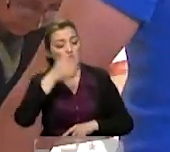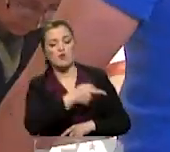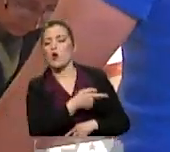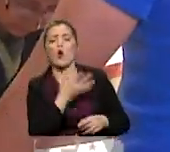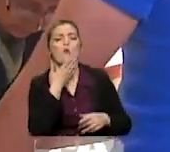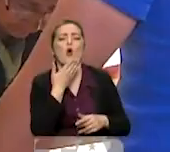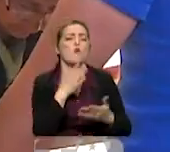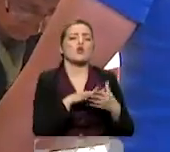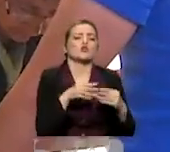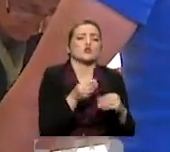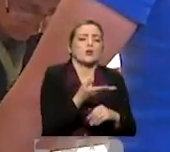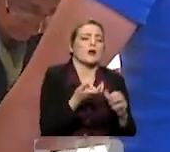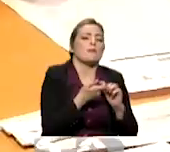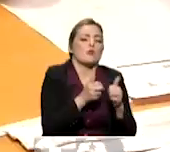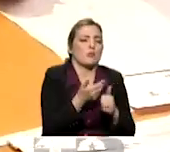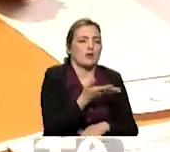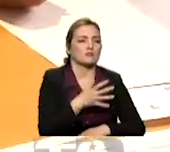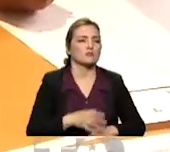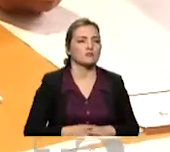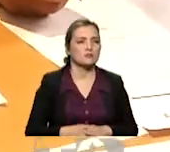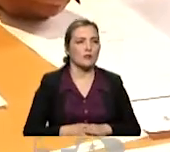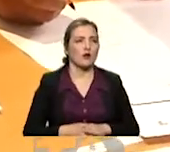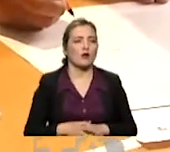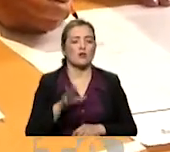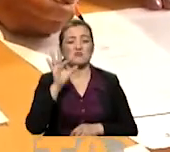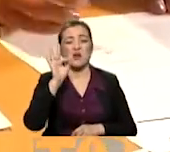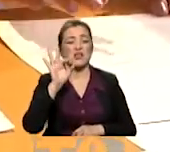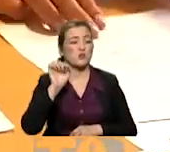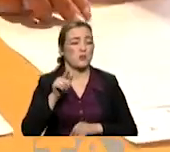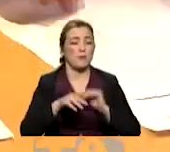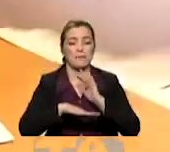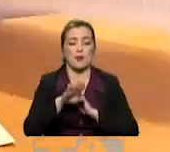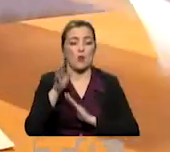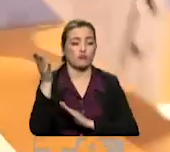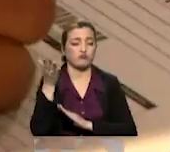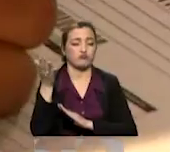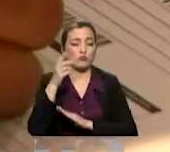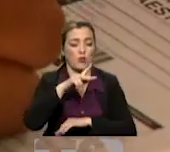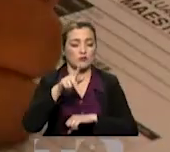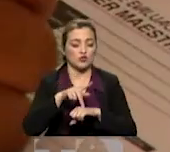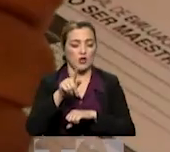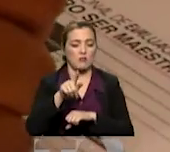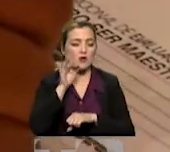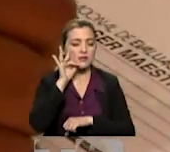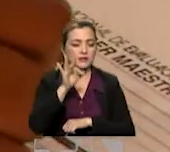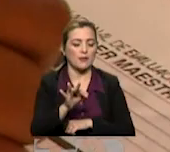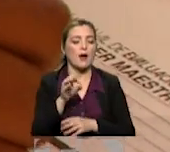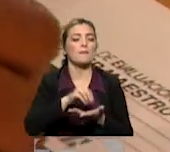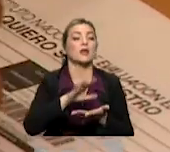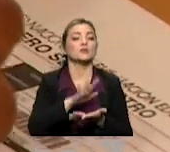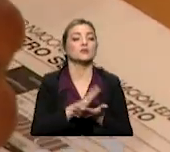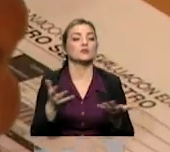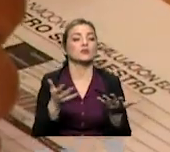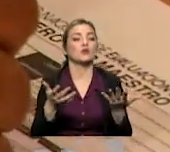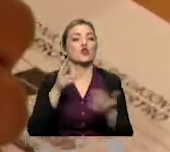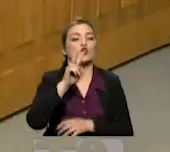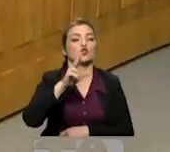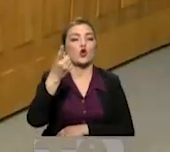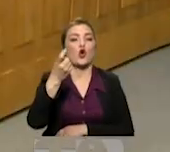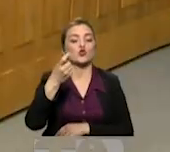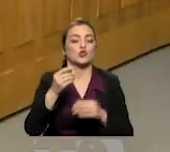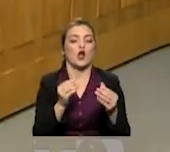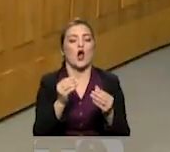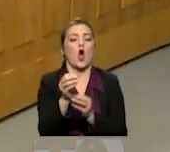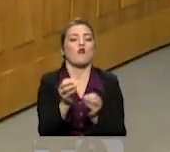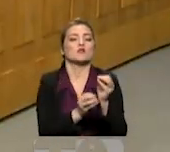1931 profesionales rindieron esta evaluación la aplicación del examen se llevó a cabo en 211